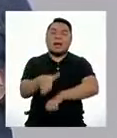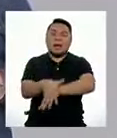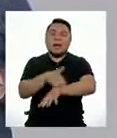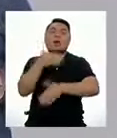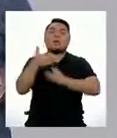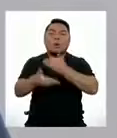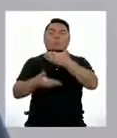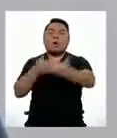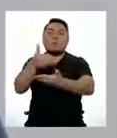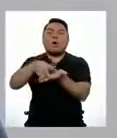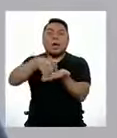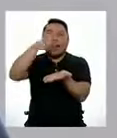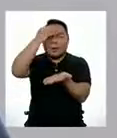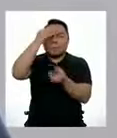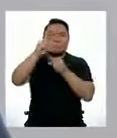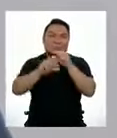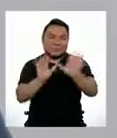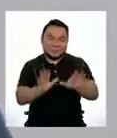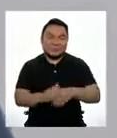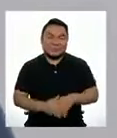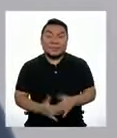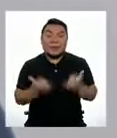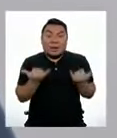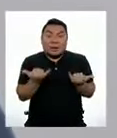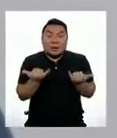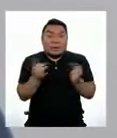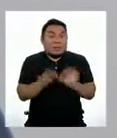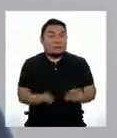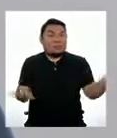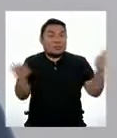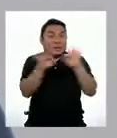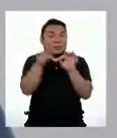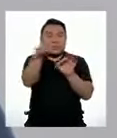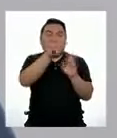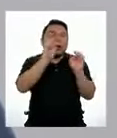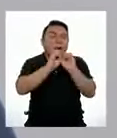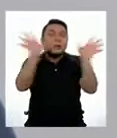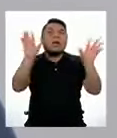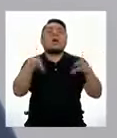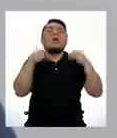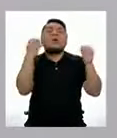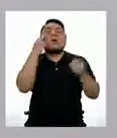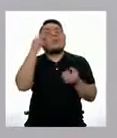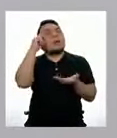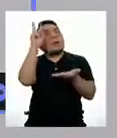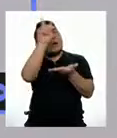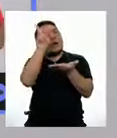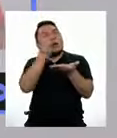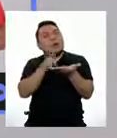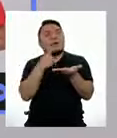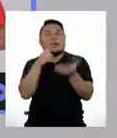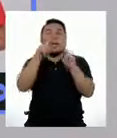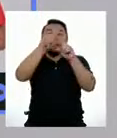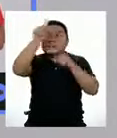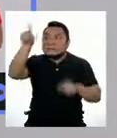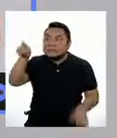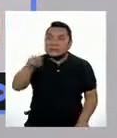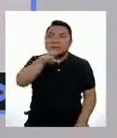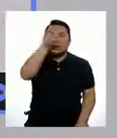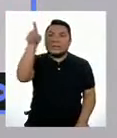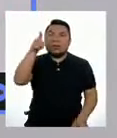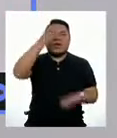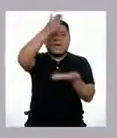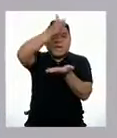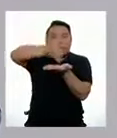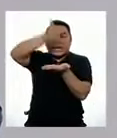los puedas conocer. Lo que importa ahora es que nos quede claro cómo leer y analizar los gráficos circulares y